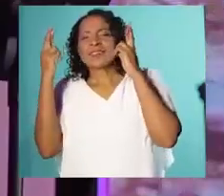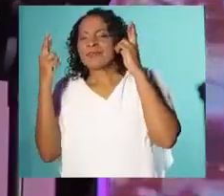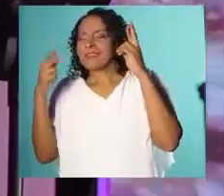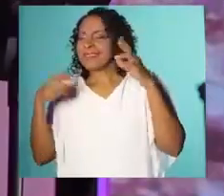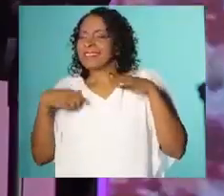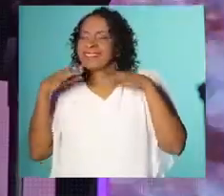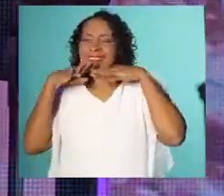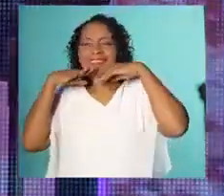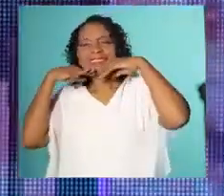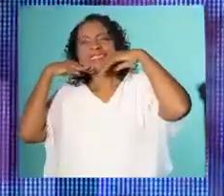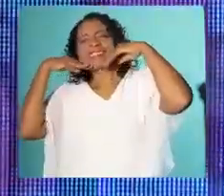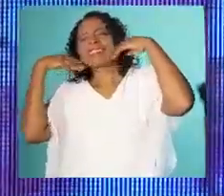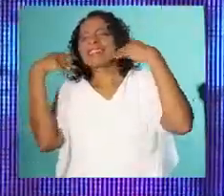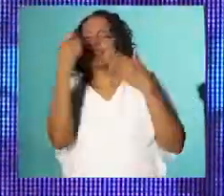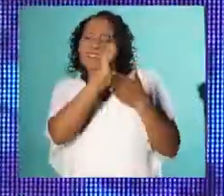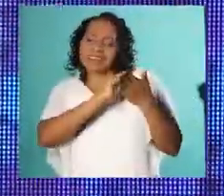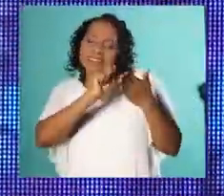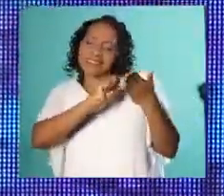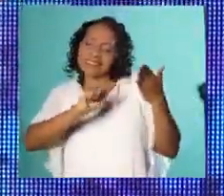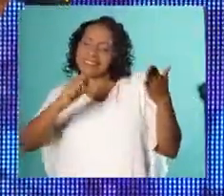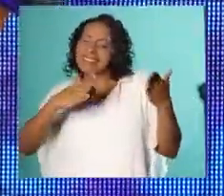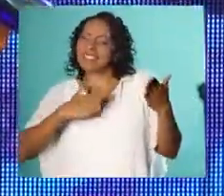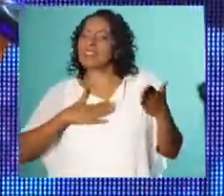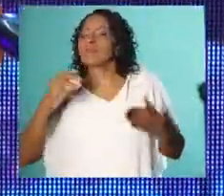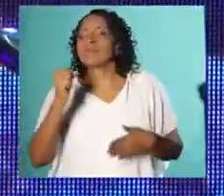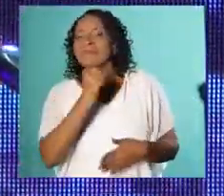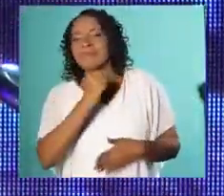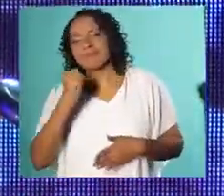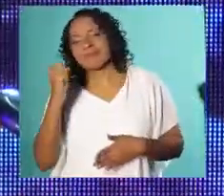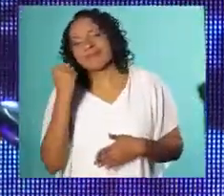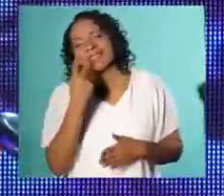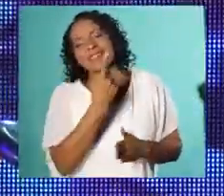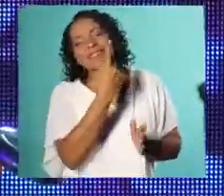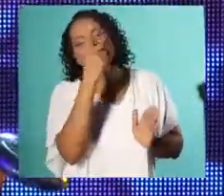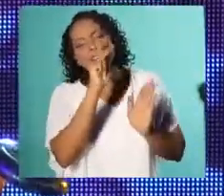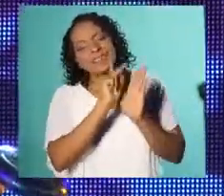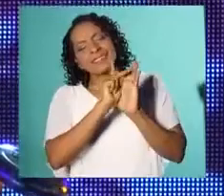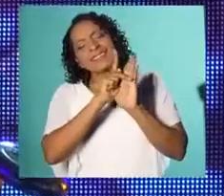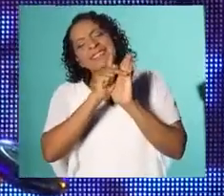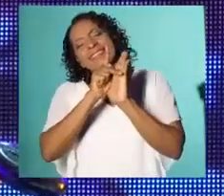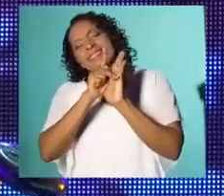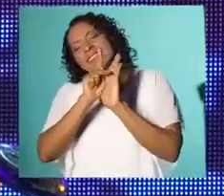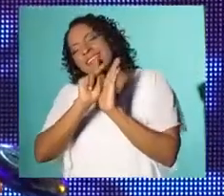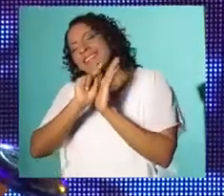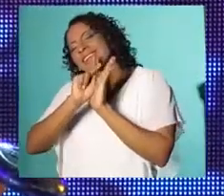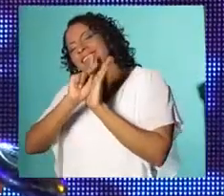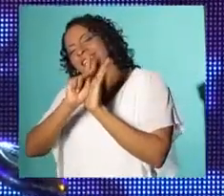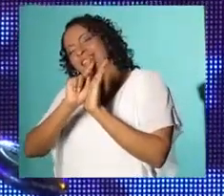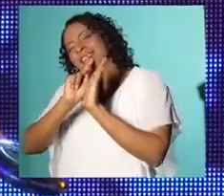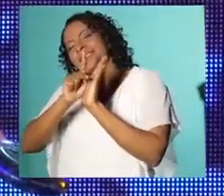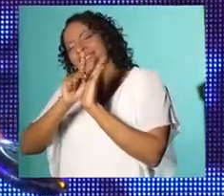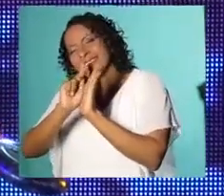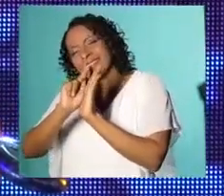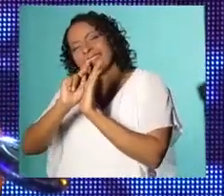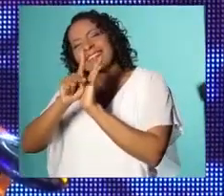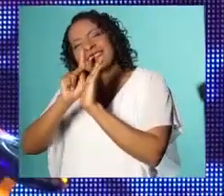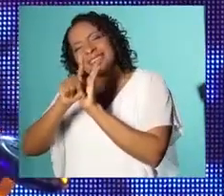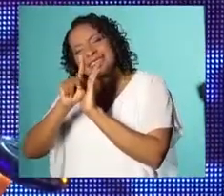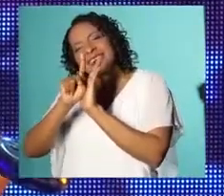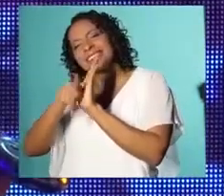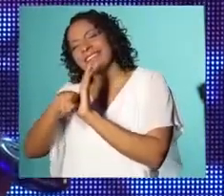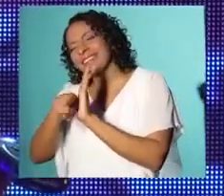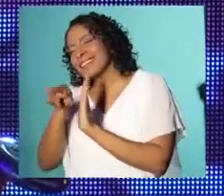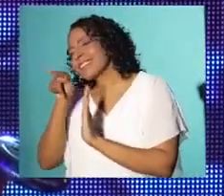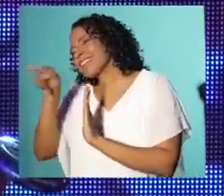de mi canción. Cada minuto, cada minuto, cada minuto que me das es